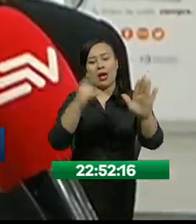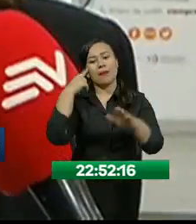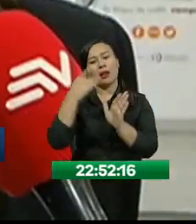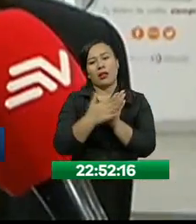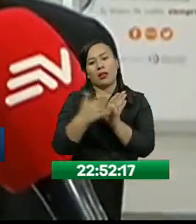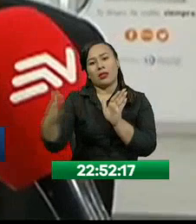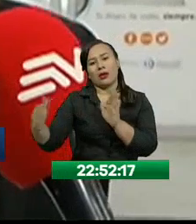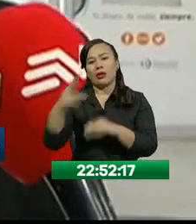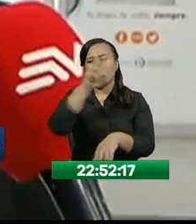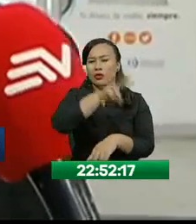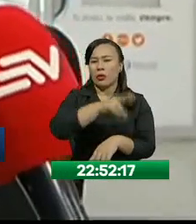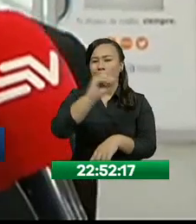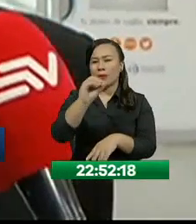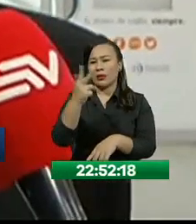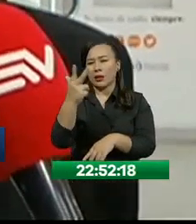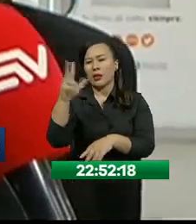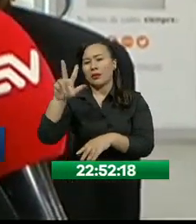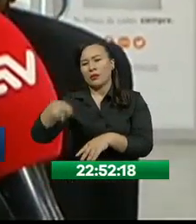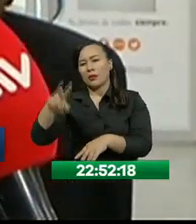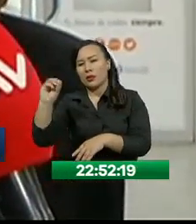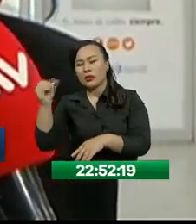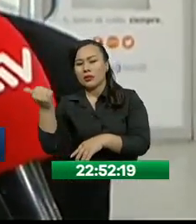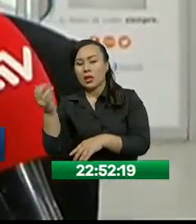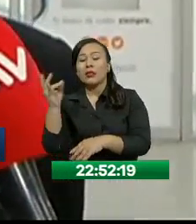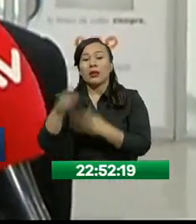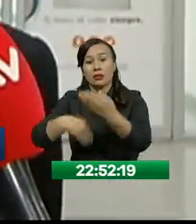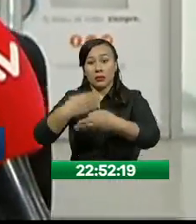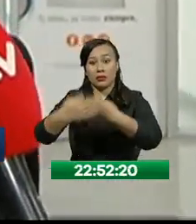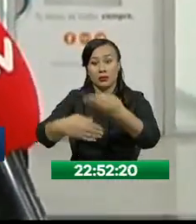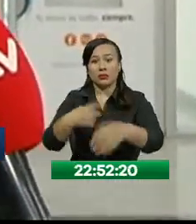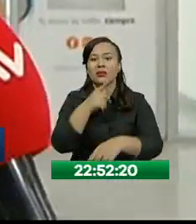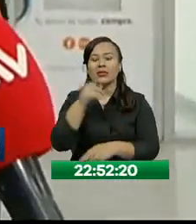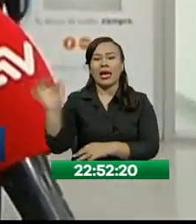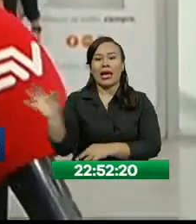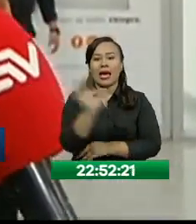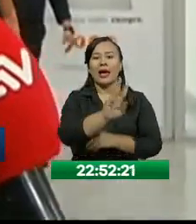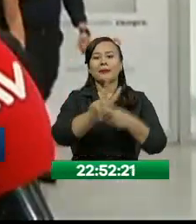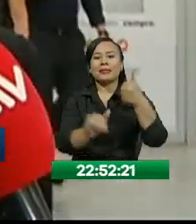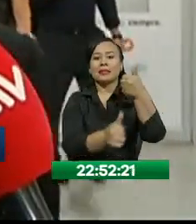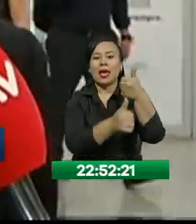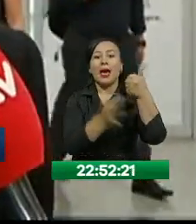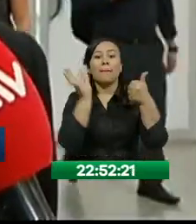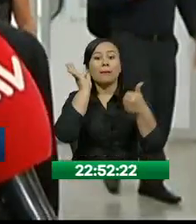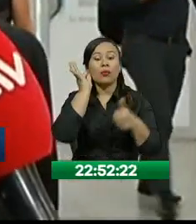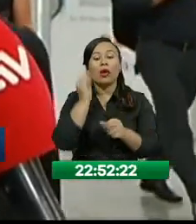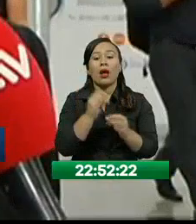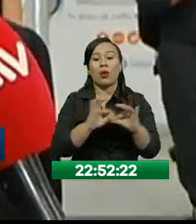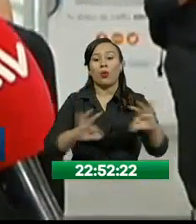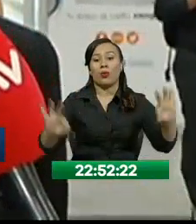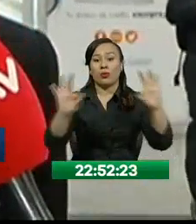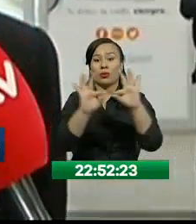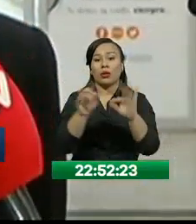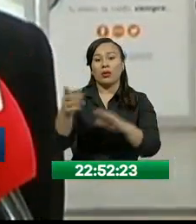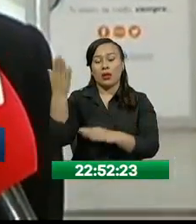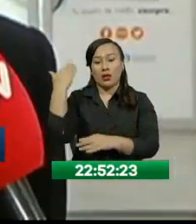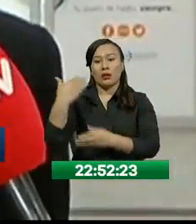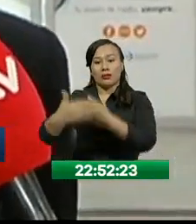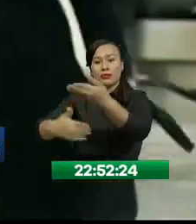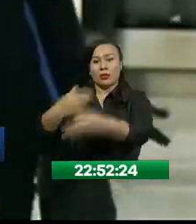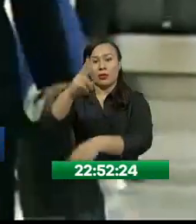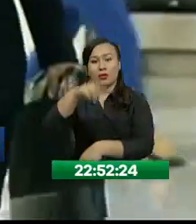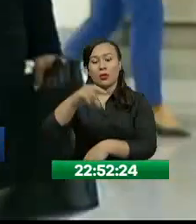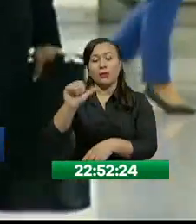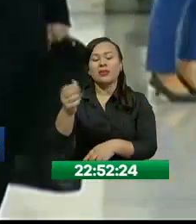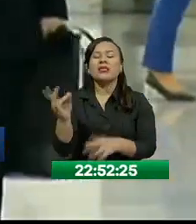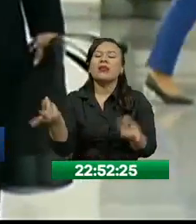de entre el 2003-2007. Tiempo después se convirtió en la vicepresidenta del organismo. En el 2007 participó